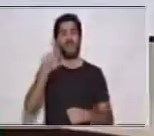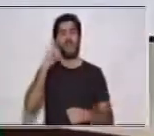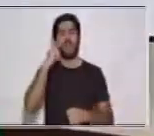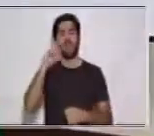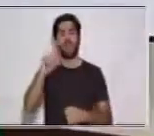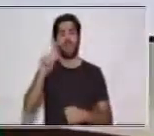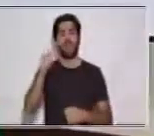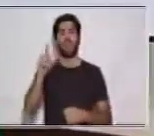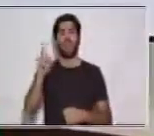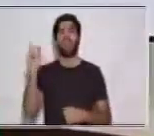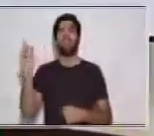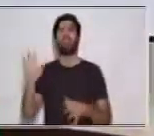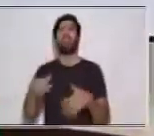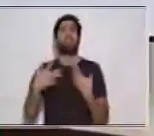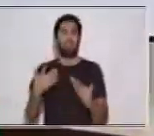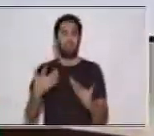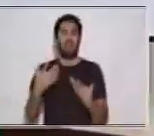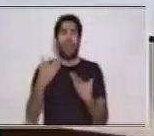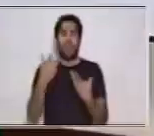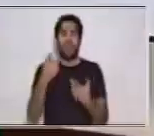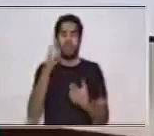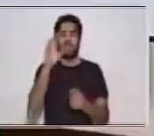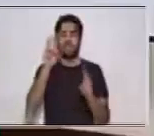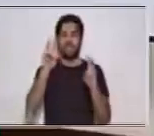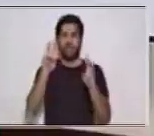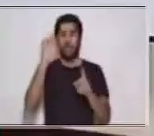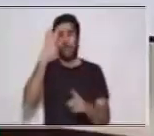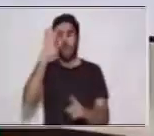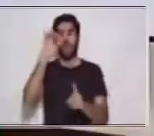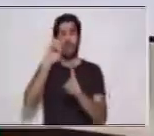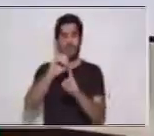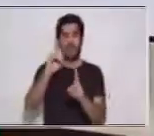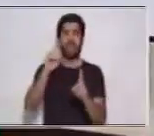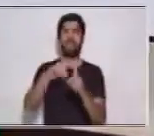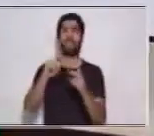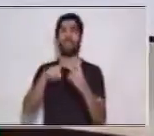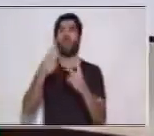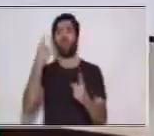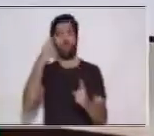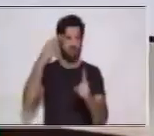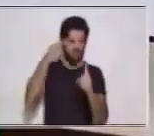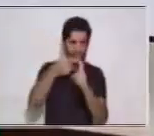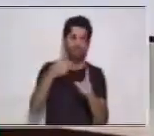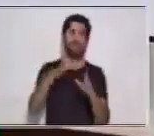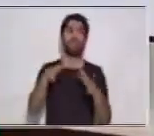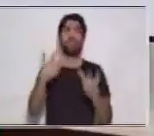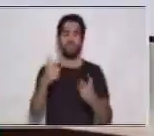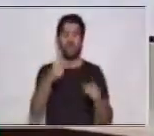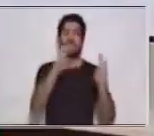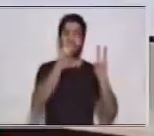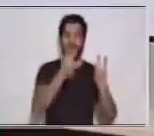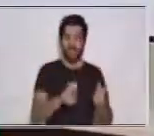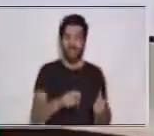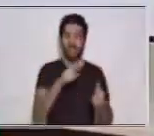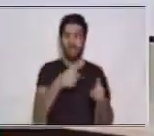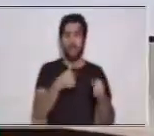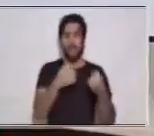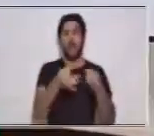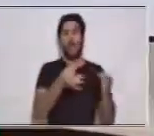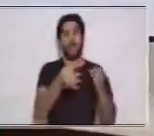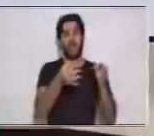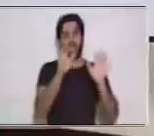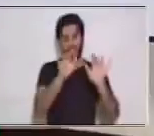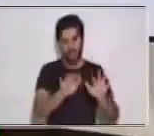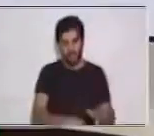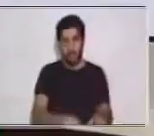Estos conectores van a expresar el objetivo, el propósito, el fin de una acción o un hecho que se esté